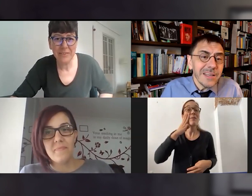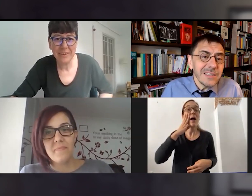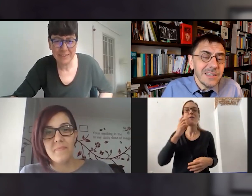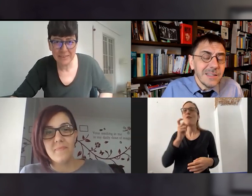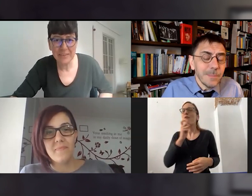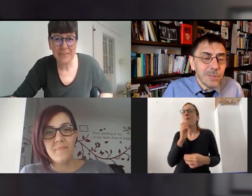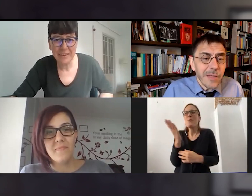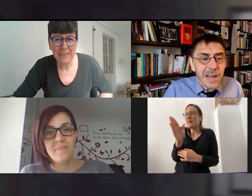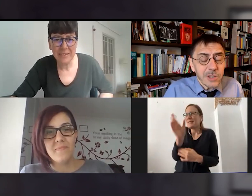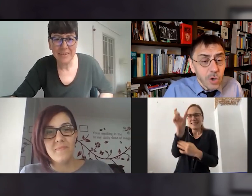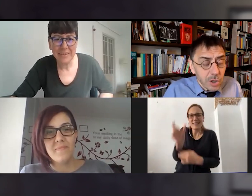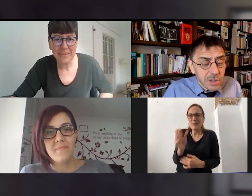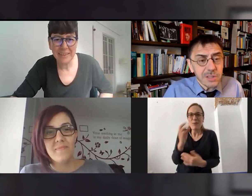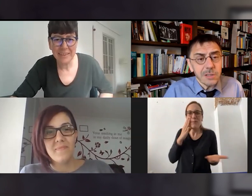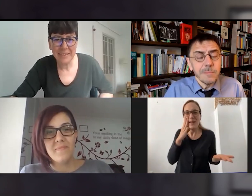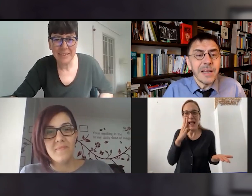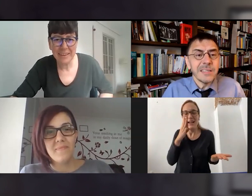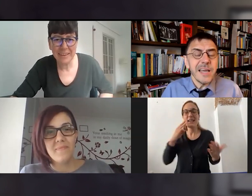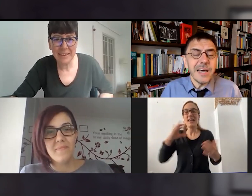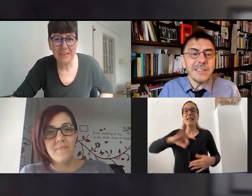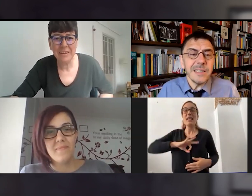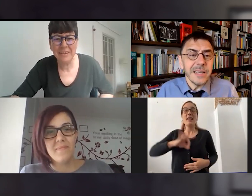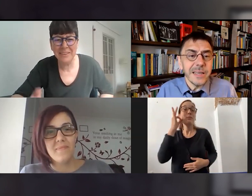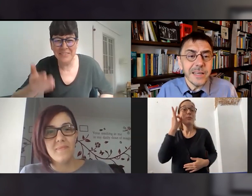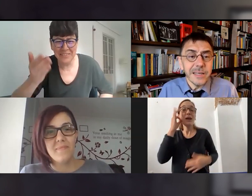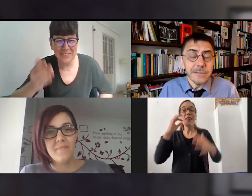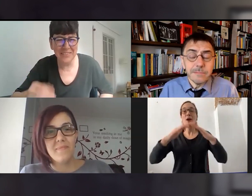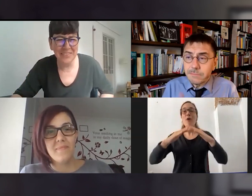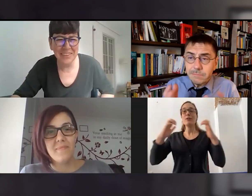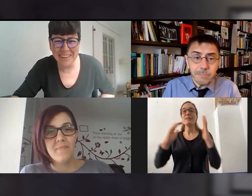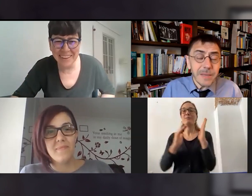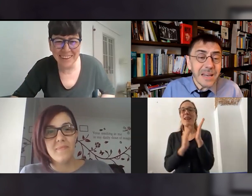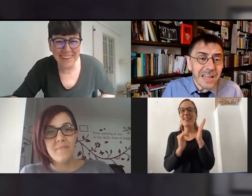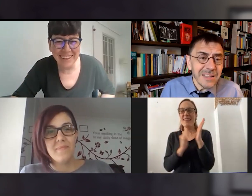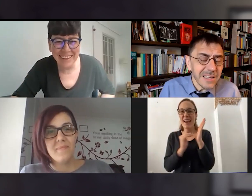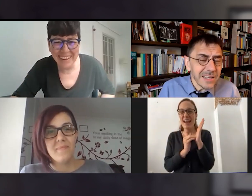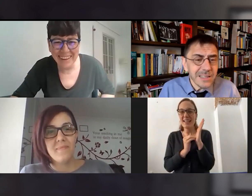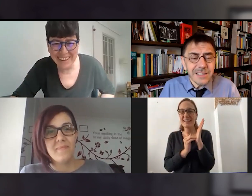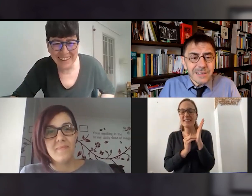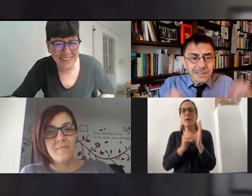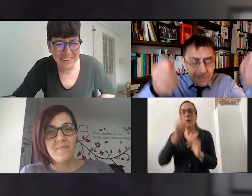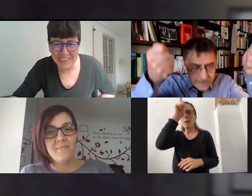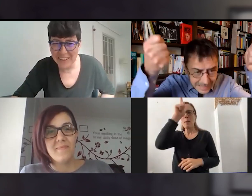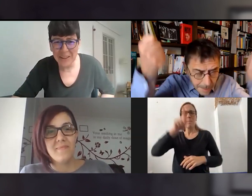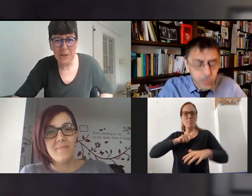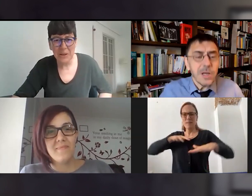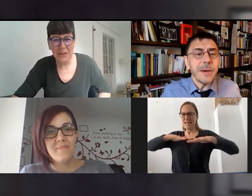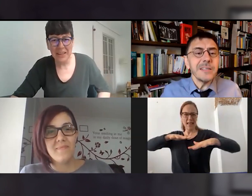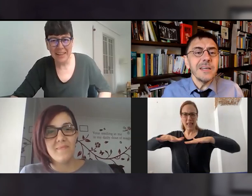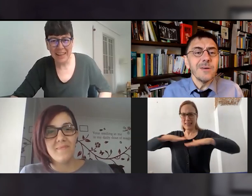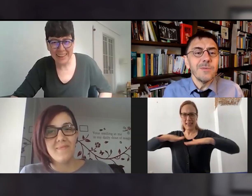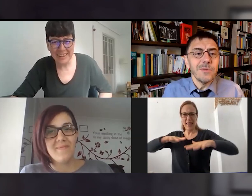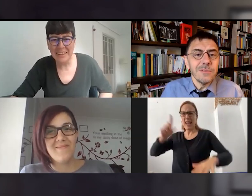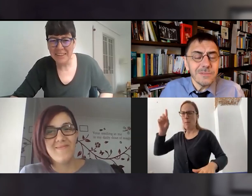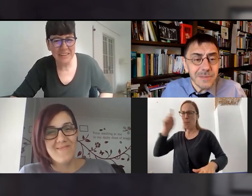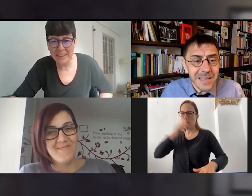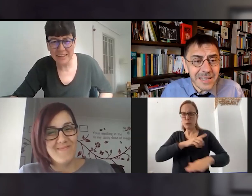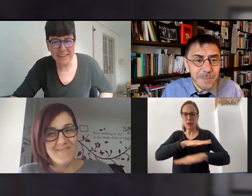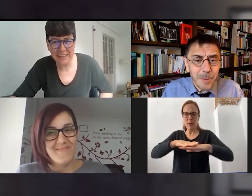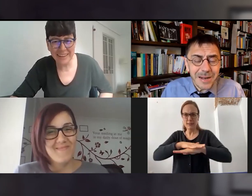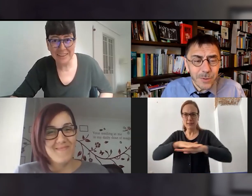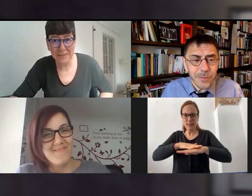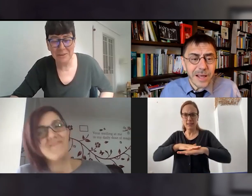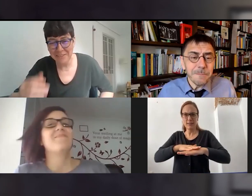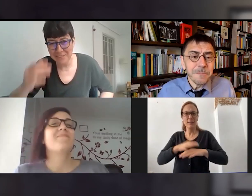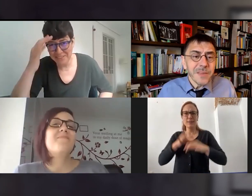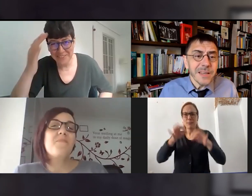Pilar es diputada de las Corts Valencias, militante de la puta base, como ella